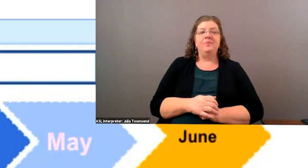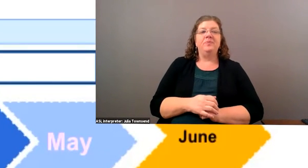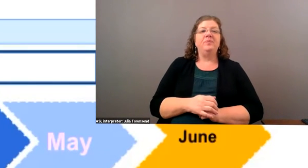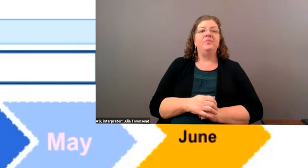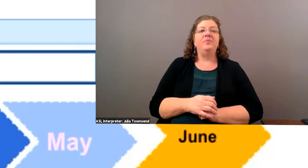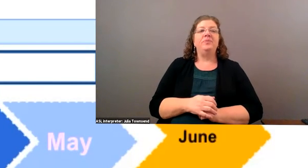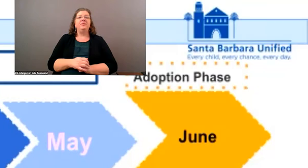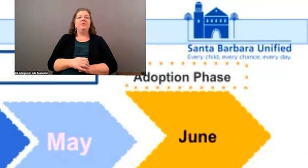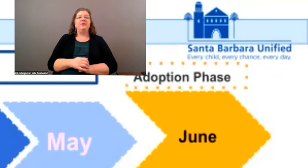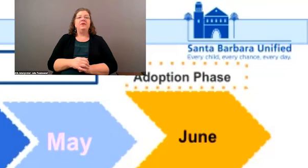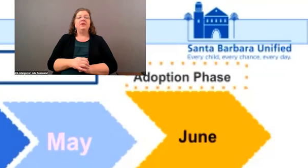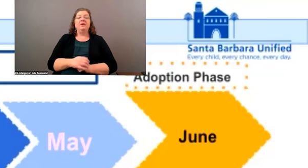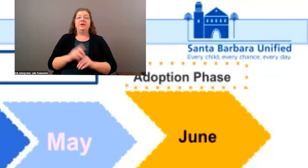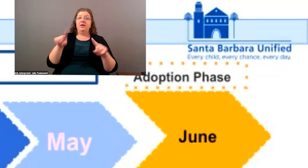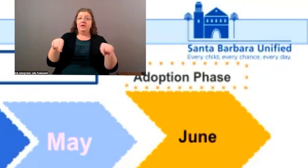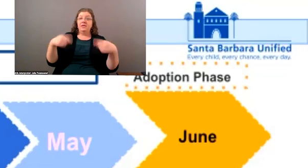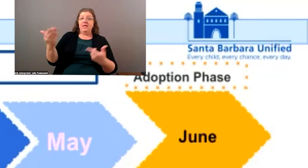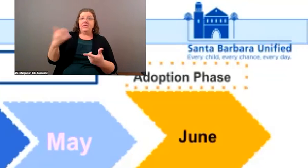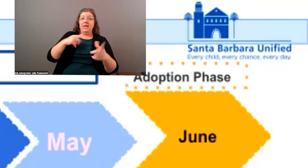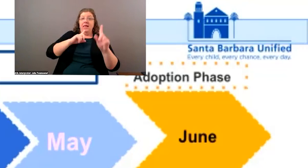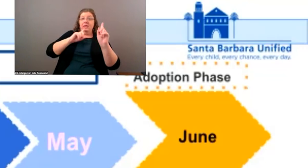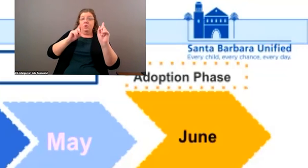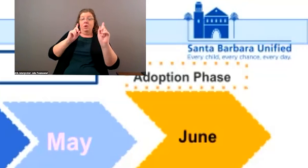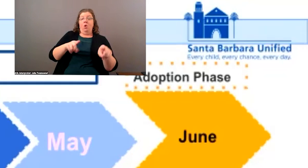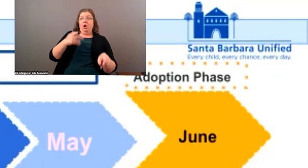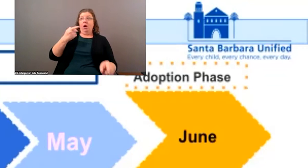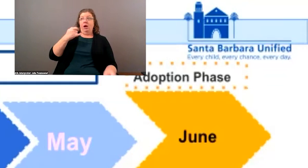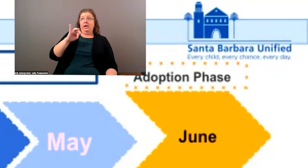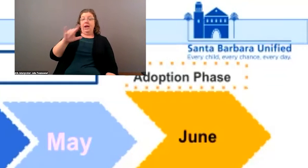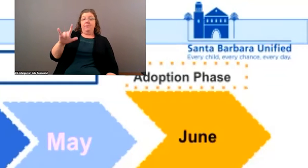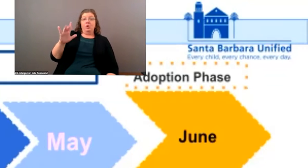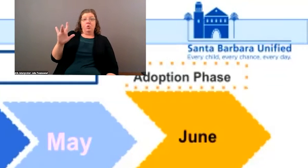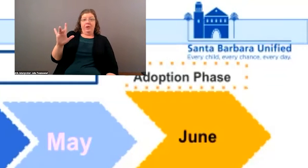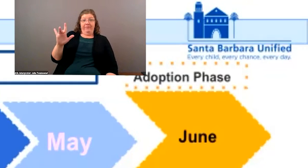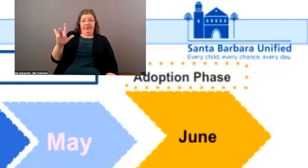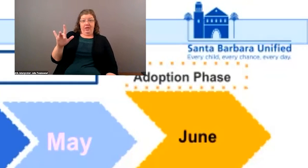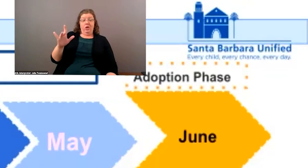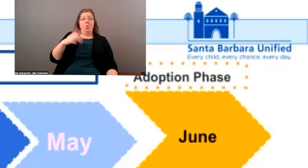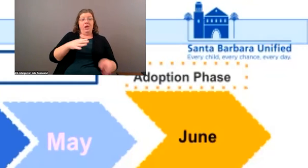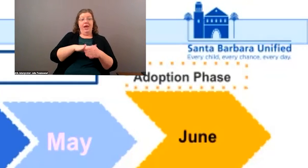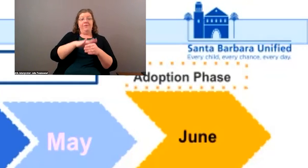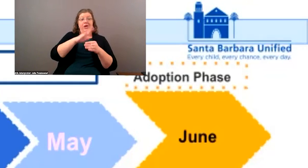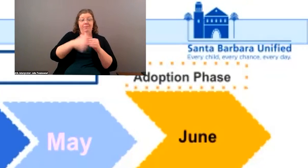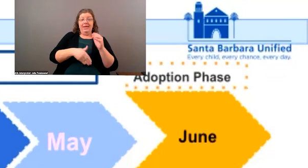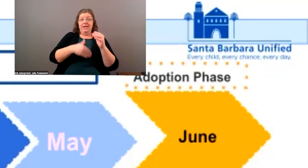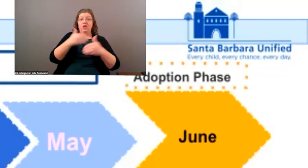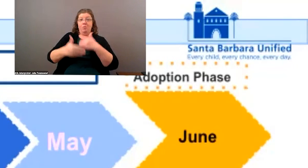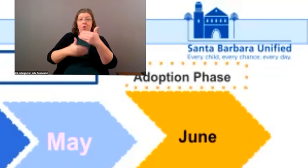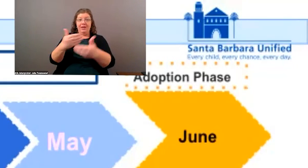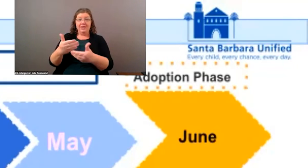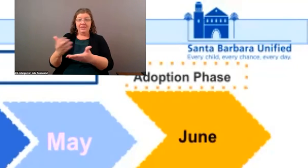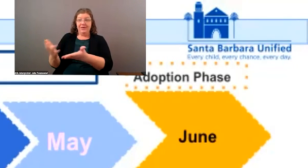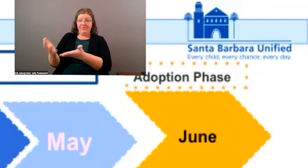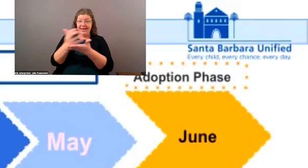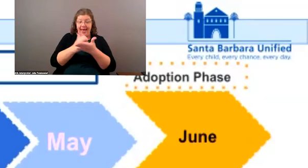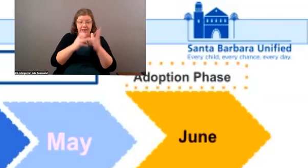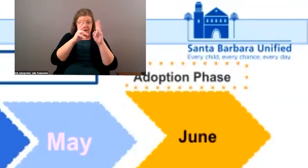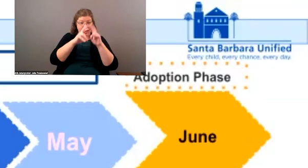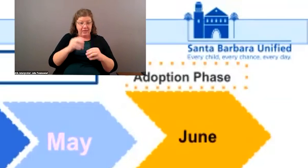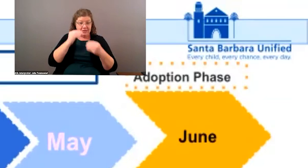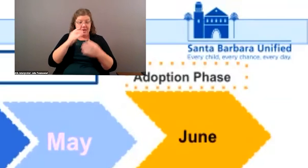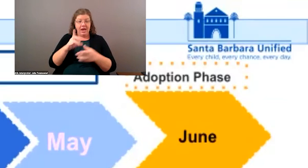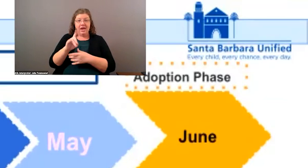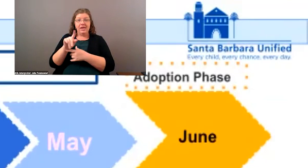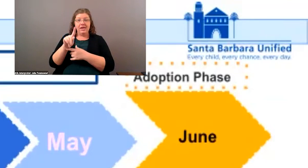Desde el último reporte, el 25 de abril, nosotros hemos completado el proceso de recopilar